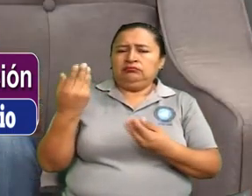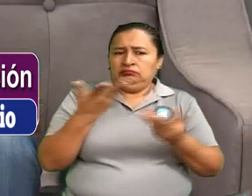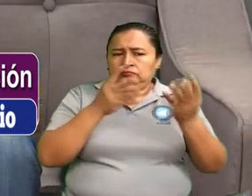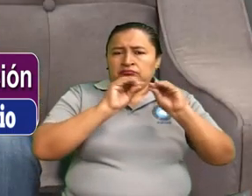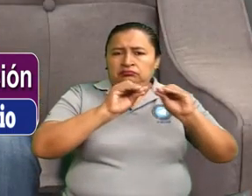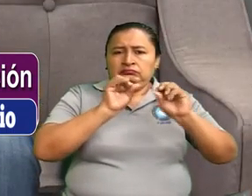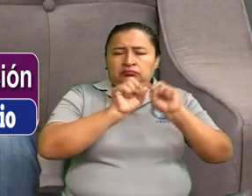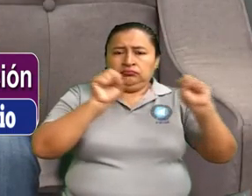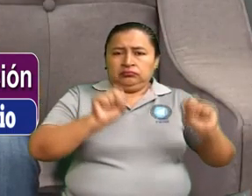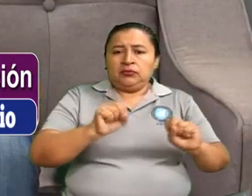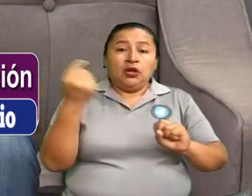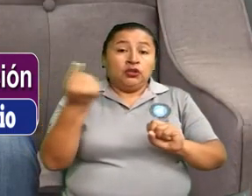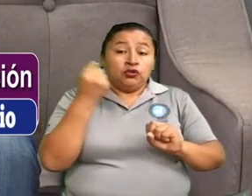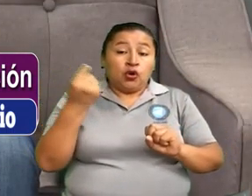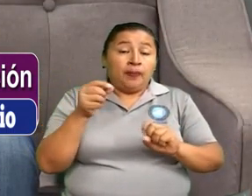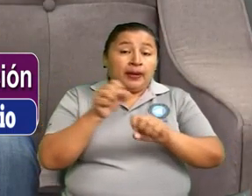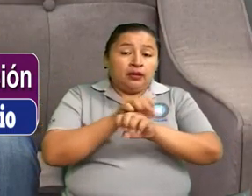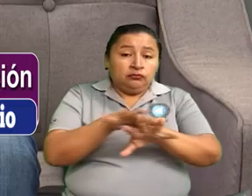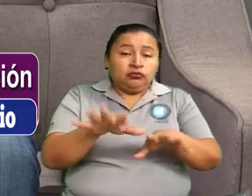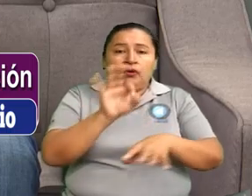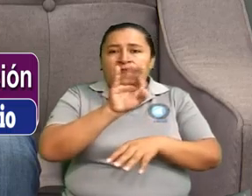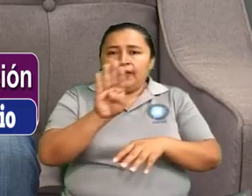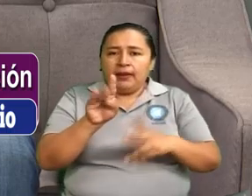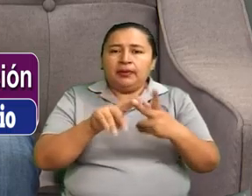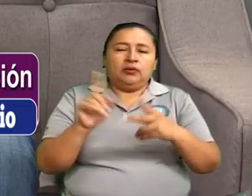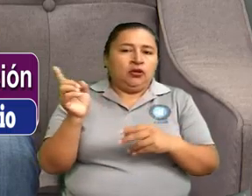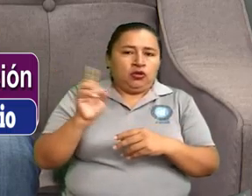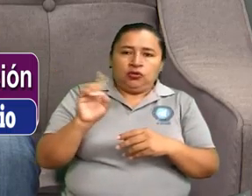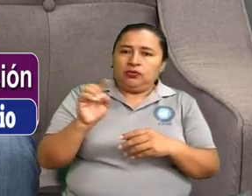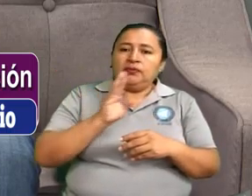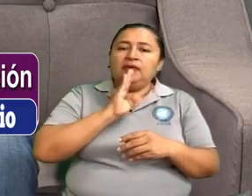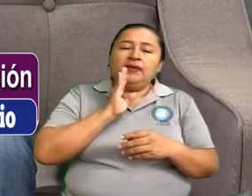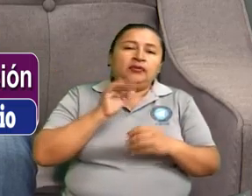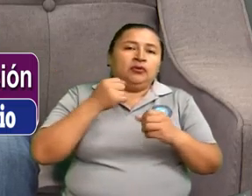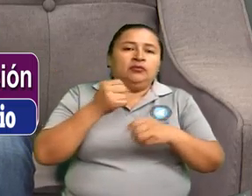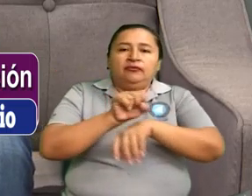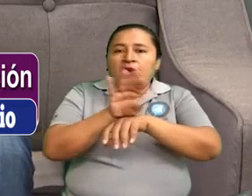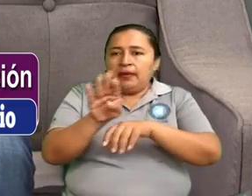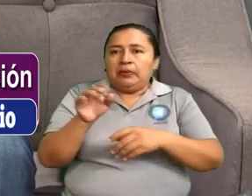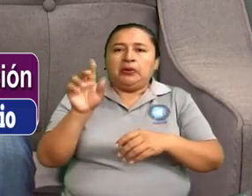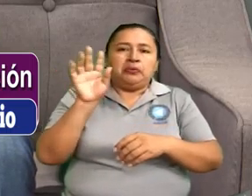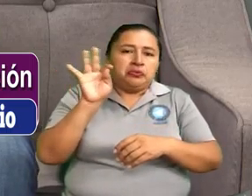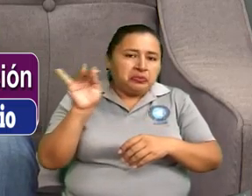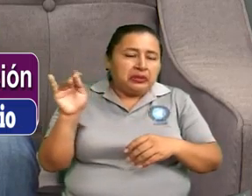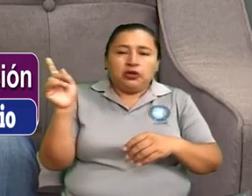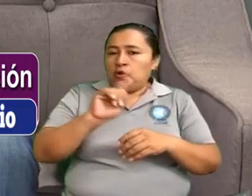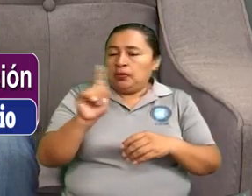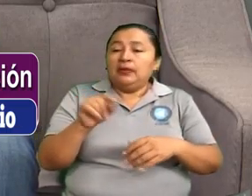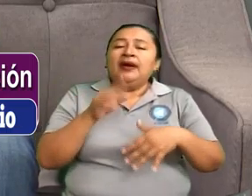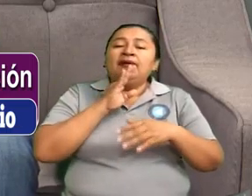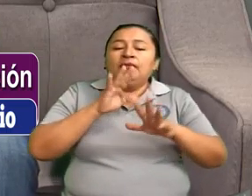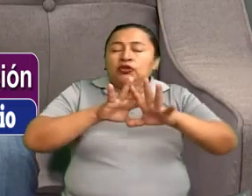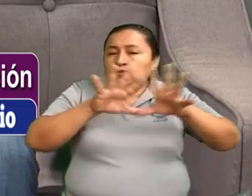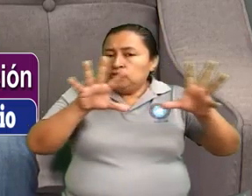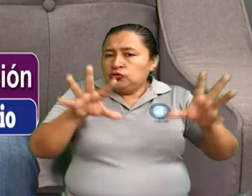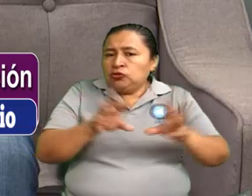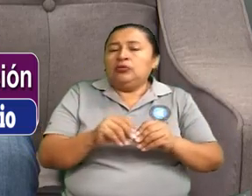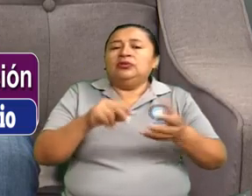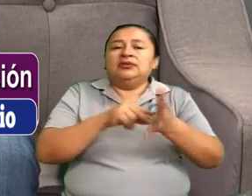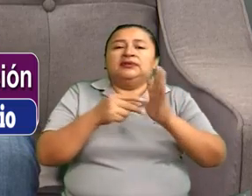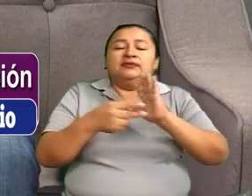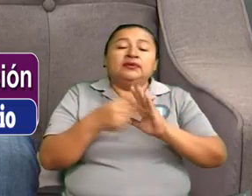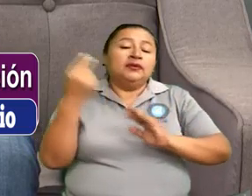el uso no solo de redes sociales, porque cuando hablamos de nuevas tecnologías no es solo redes sociales, sí. Hablamos en su conjunto, lo que implican el